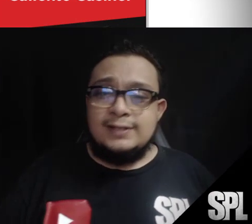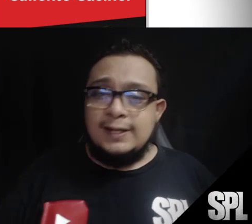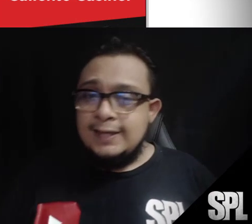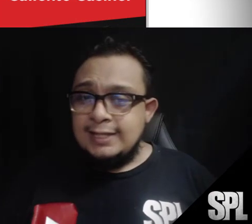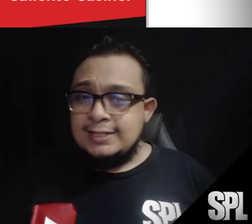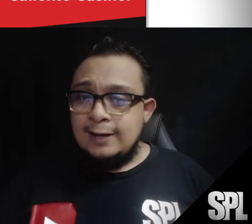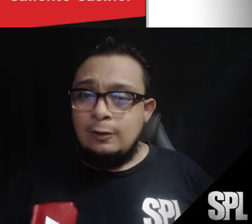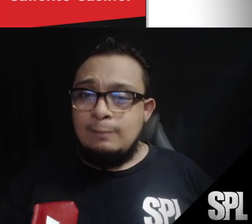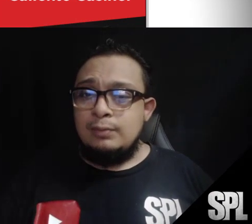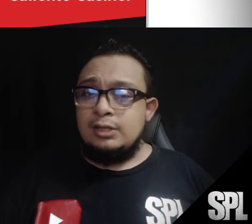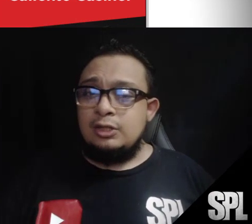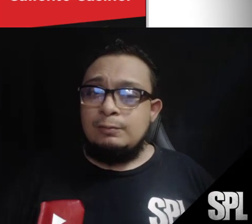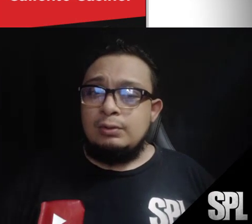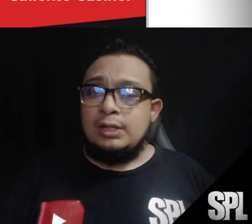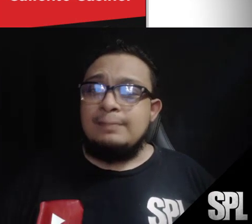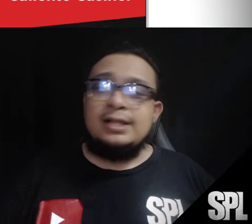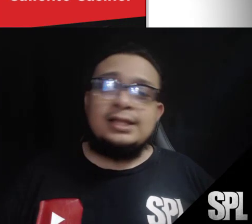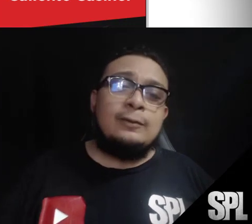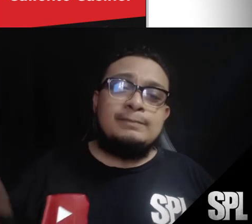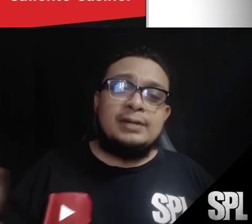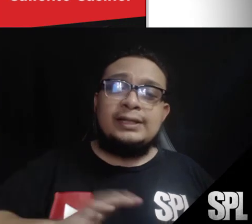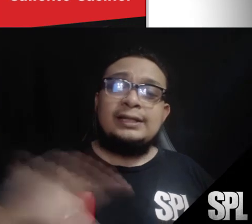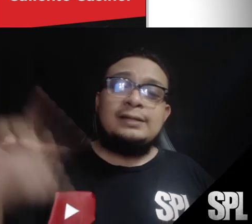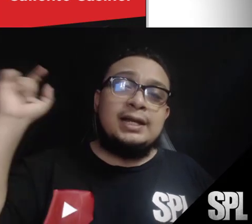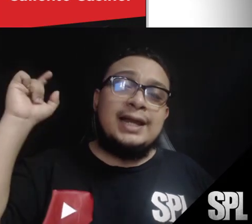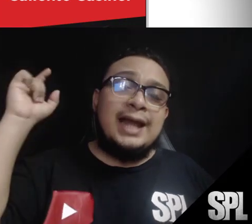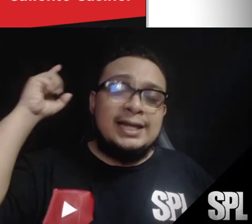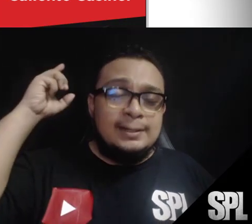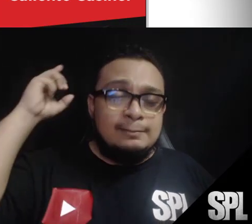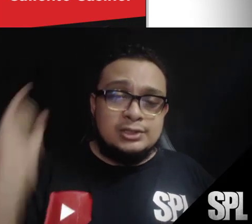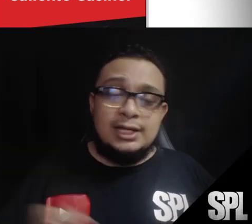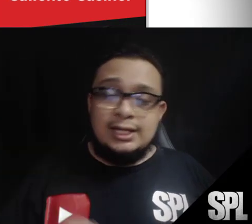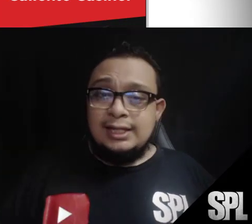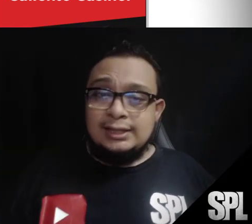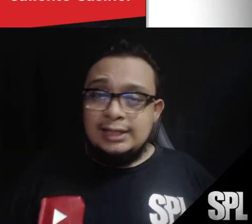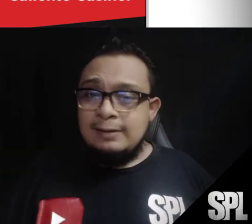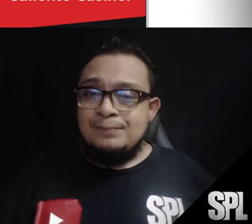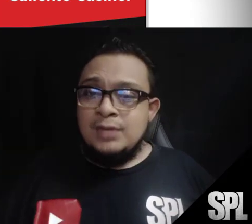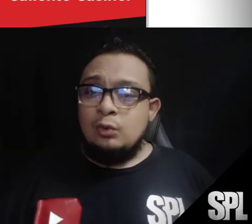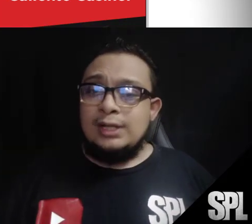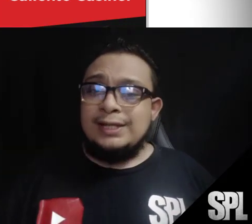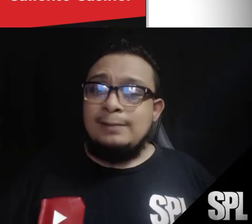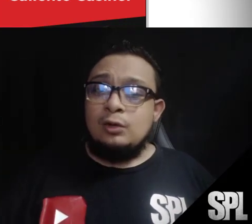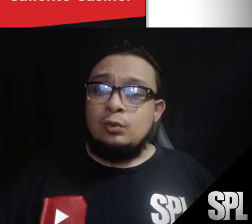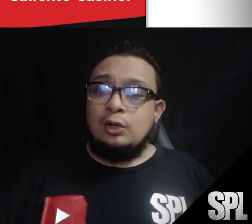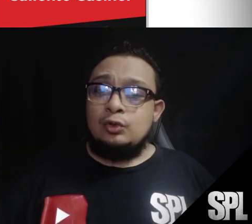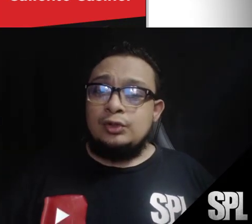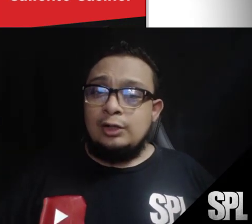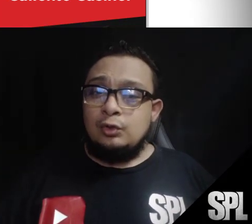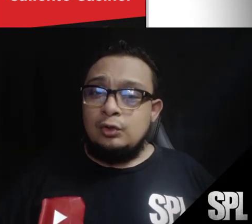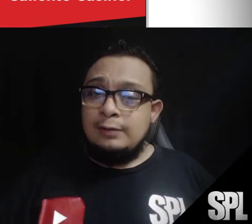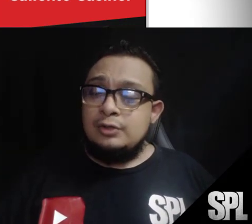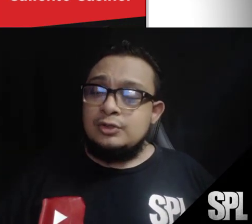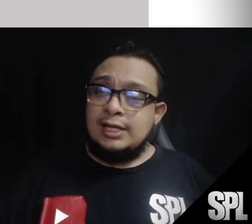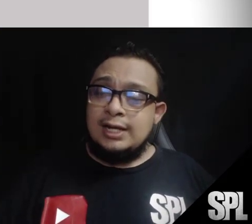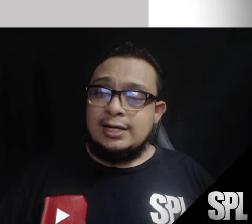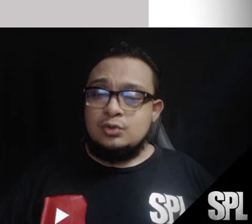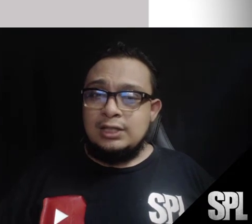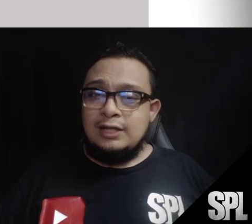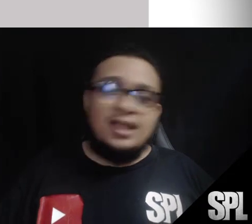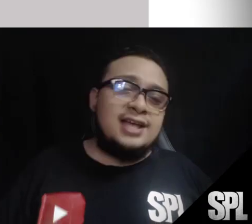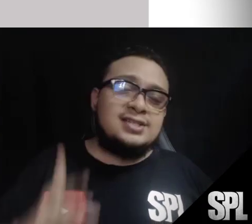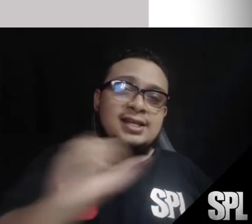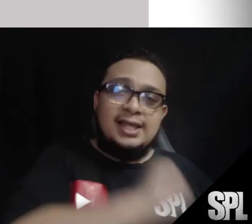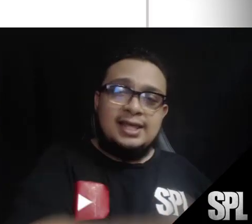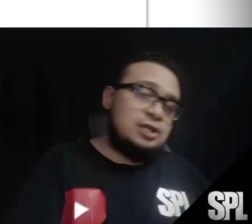funcionarios de sanidad se han comprometido públicamente a compartir de manera pues equitativa cualquier vacuna en contra el coronavirus que